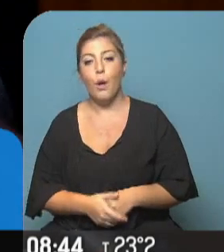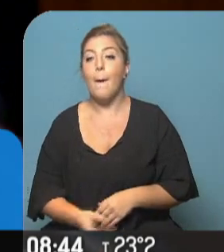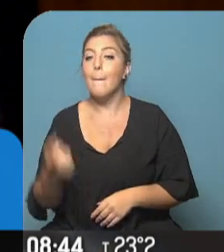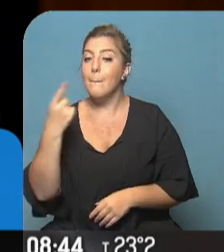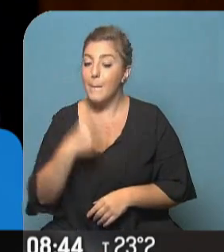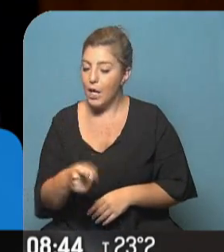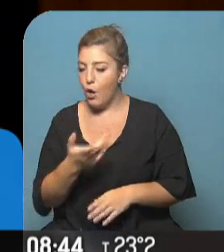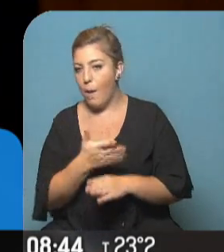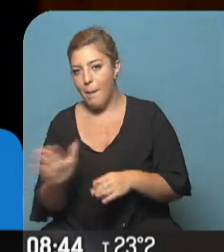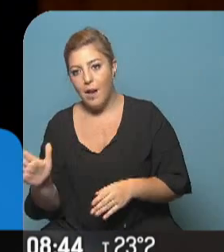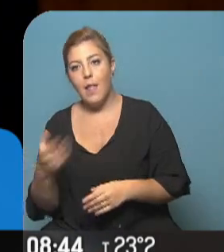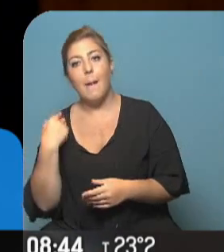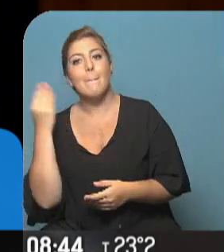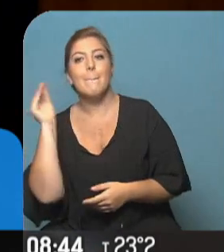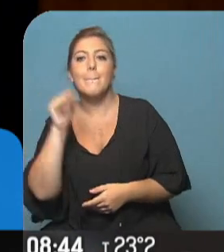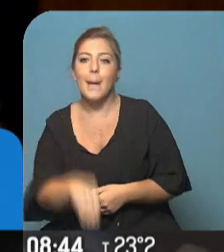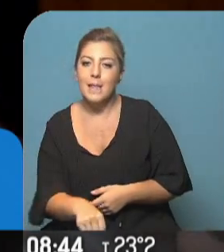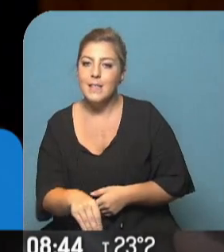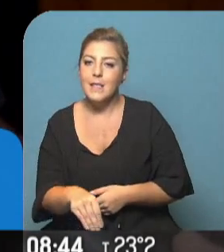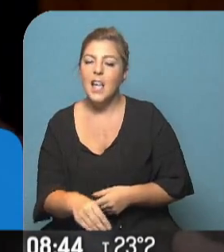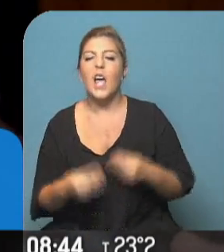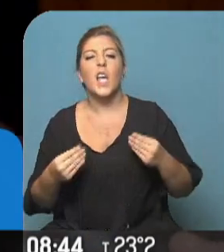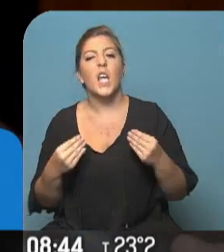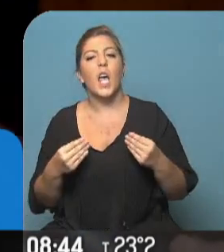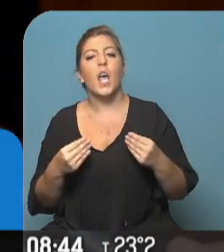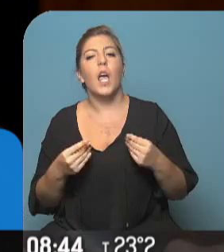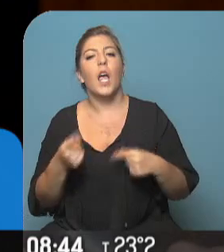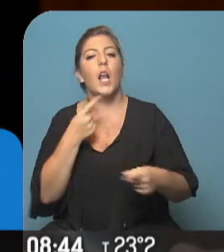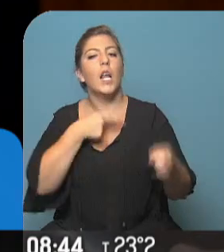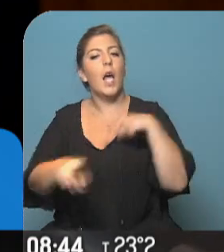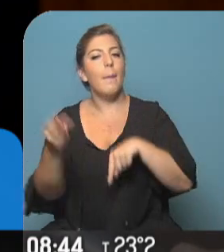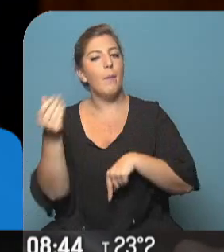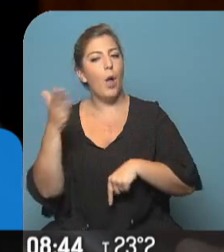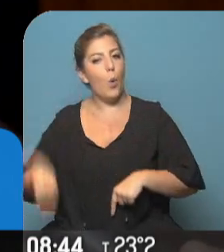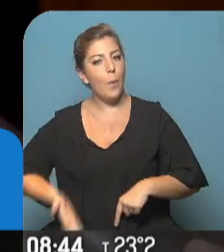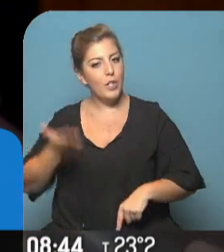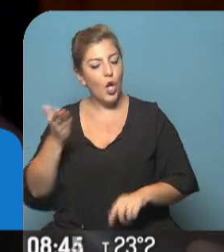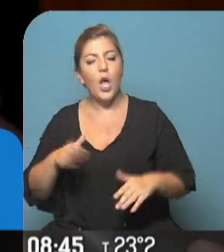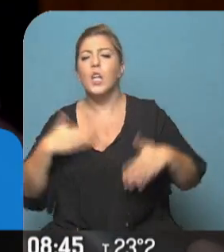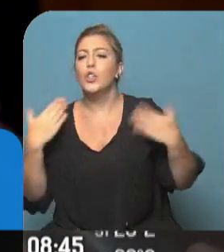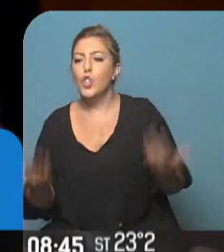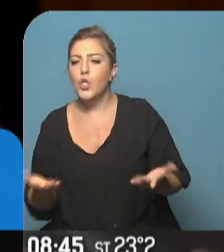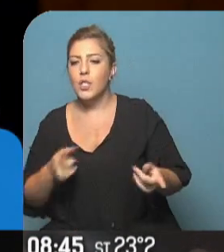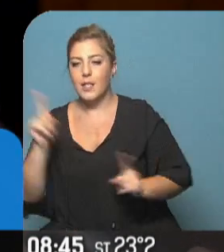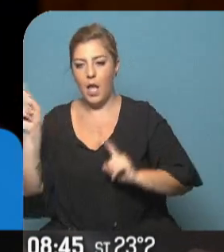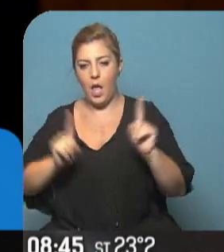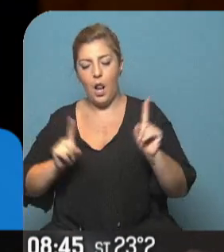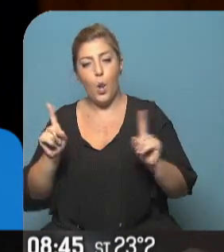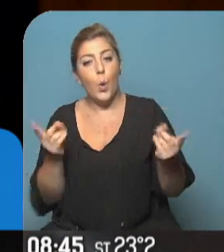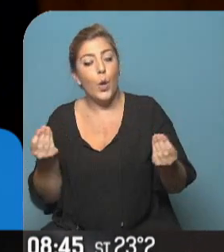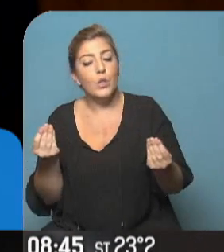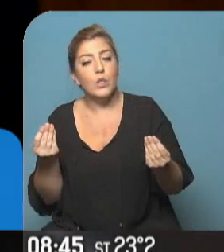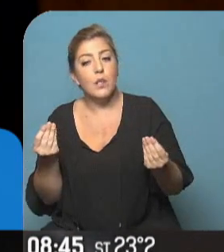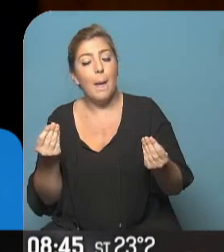por otro lado para agregar más complejidad el tipo de cambio aumentó entonces en alguna medida esa